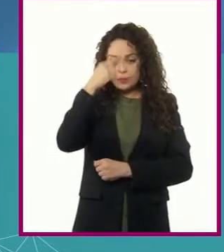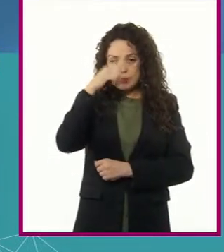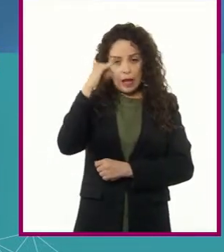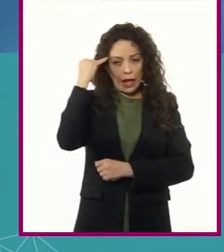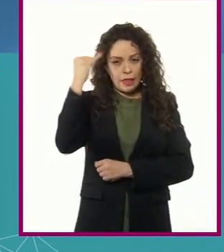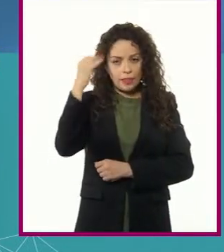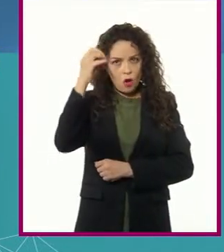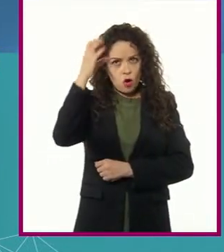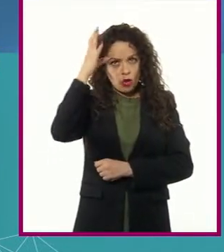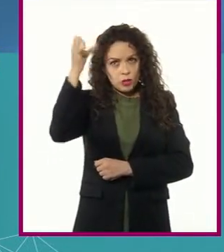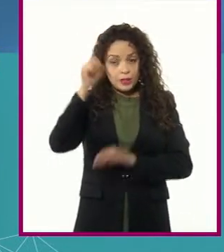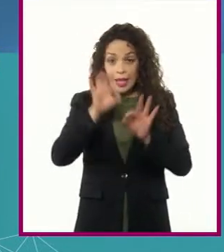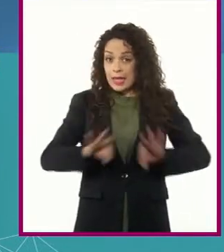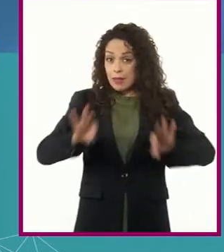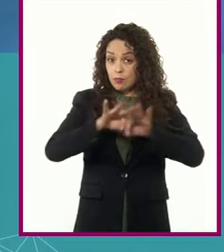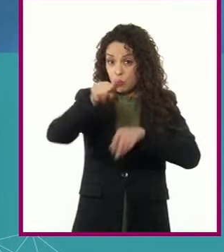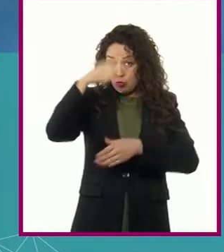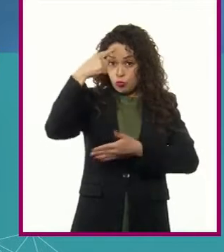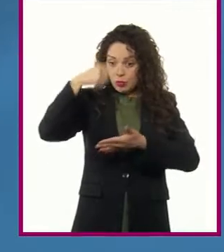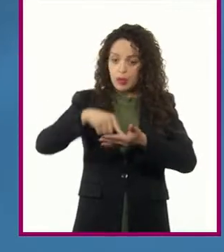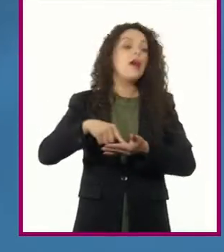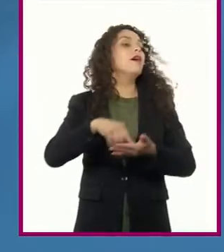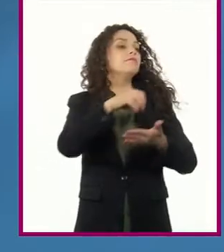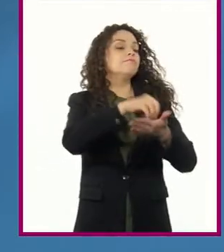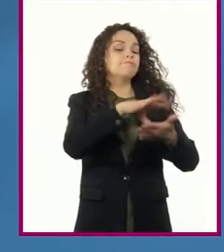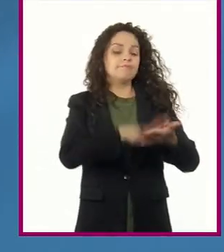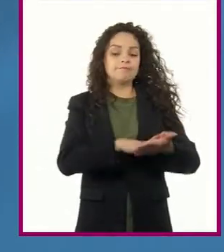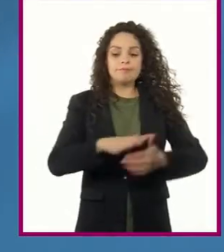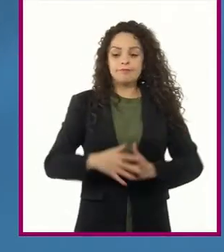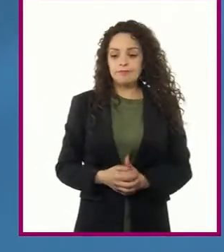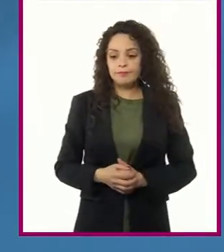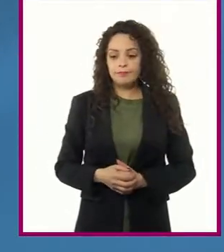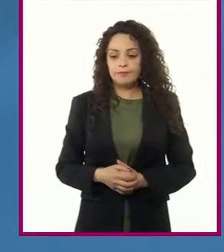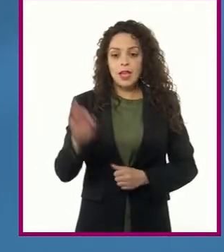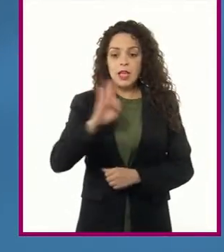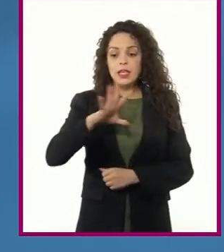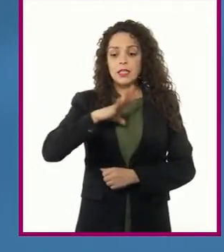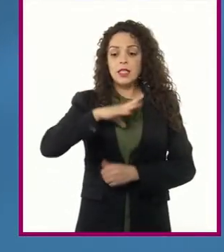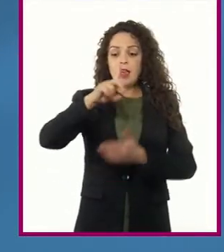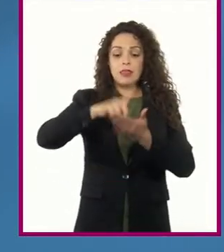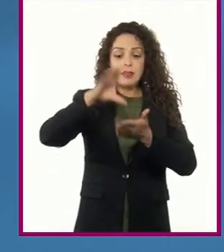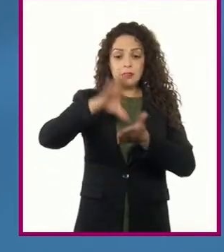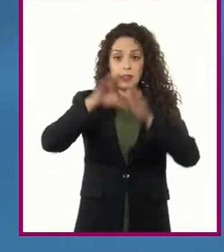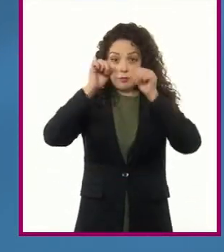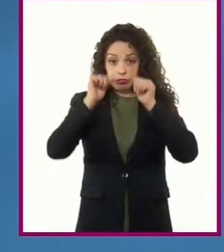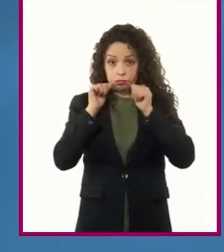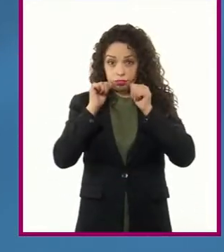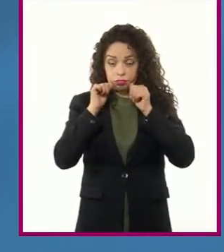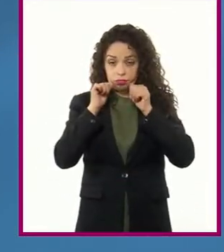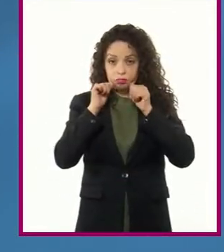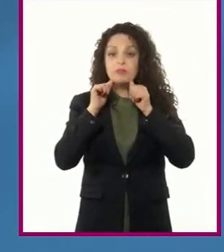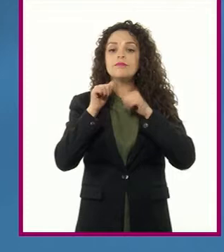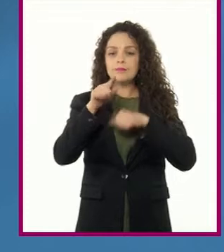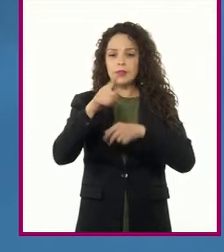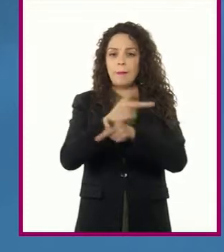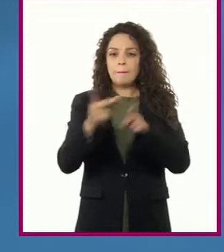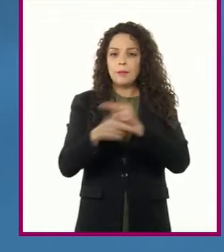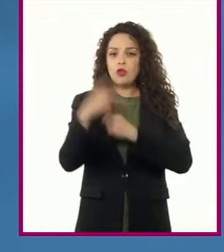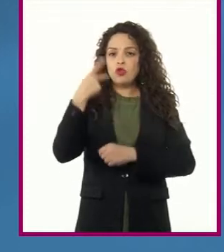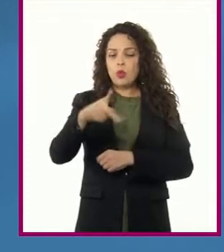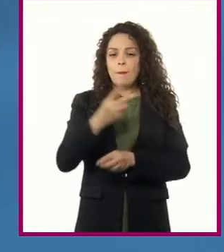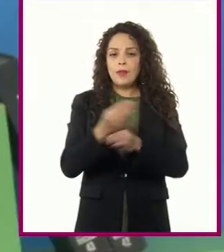o conceptos relevantes del contenido que desarrollaremos. Si tienen discapacidad visual, preparen sus hojas Ledger, punzón